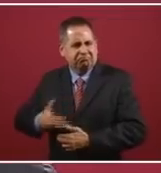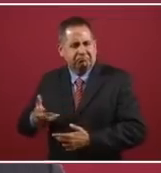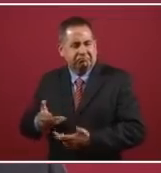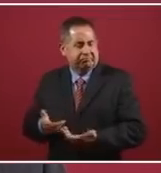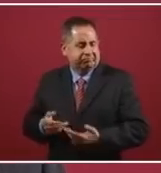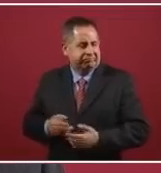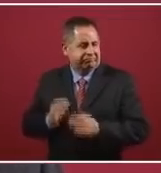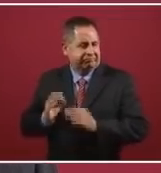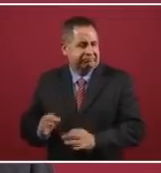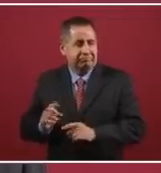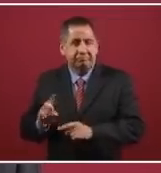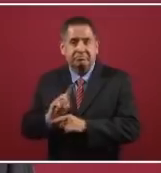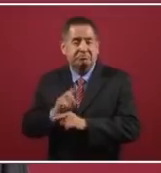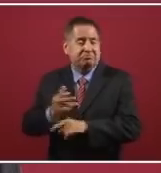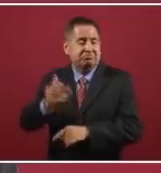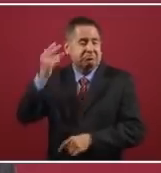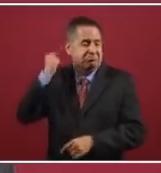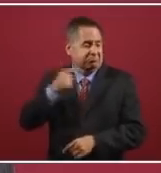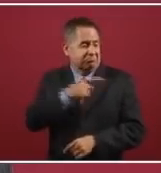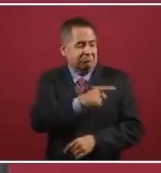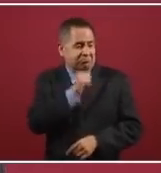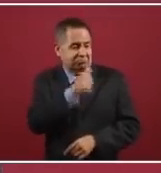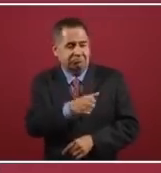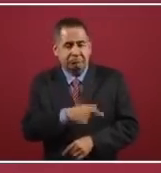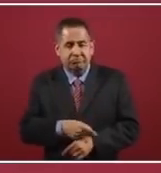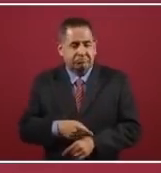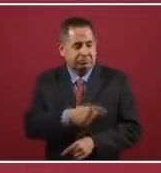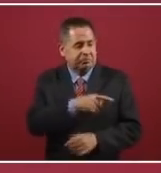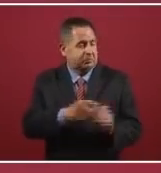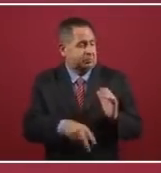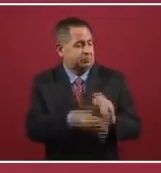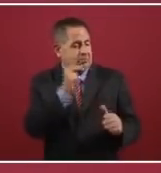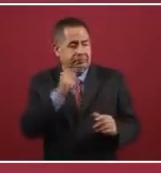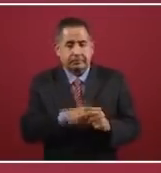desde mucho antes que en Estados Unidos,